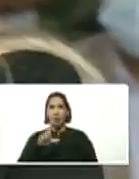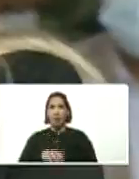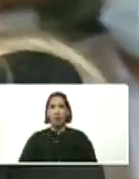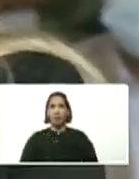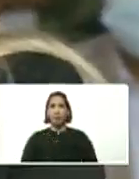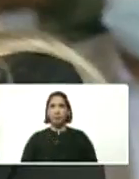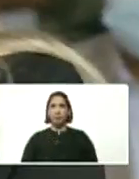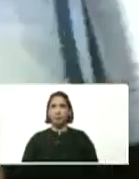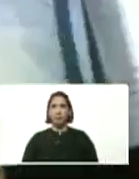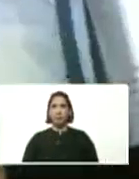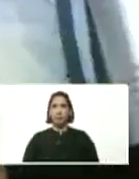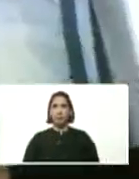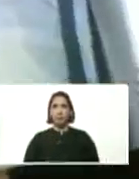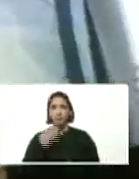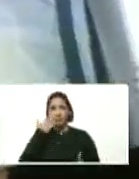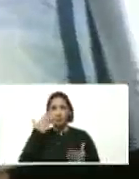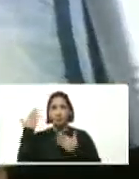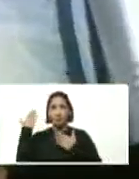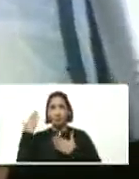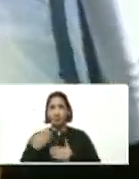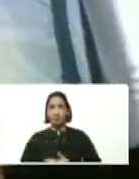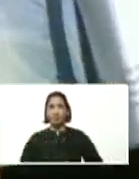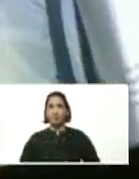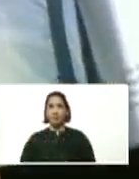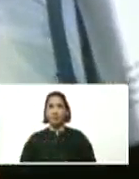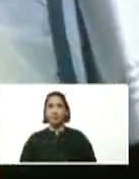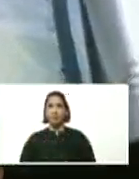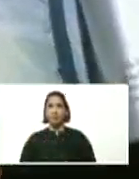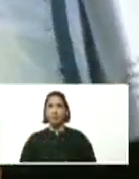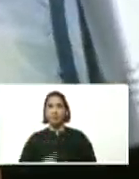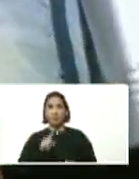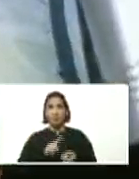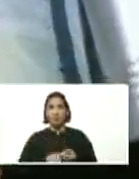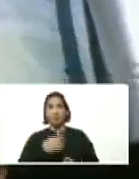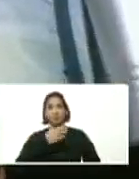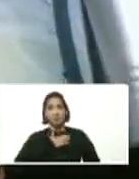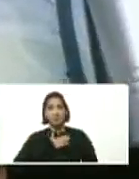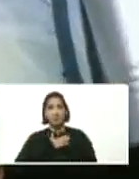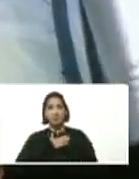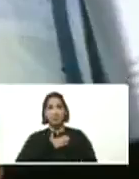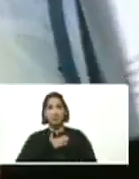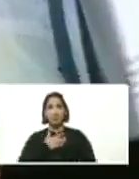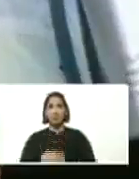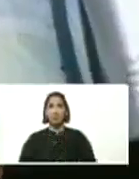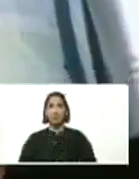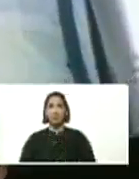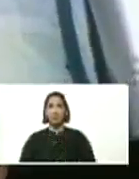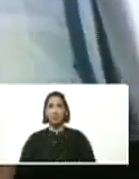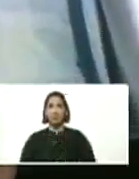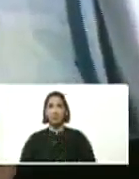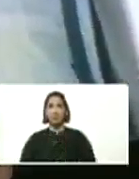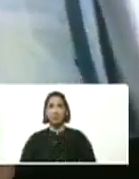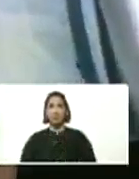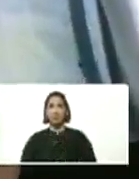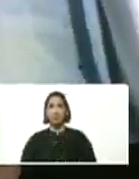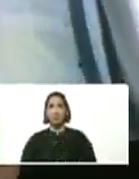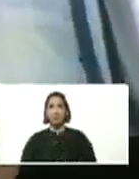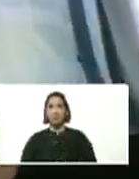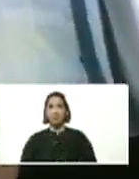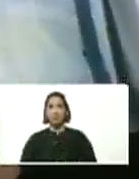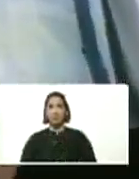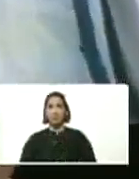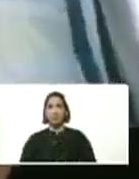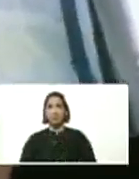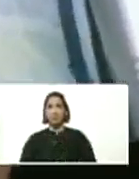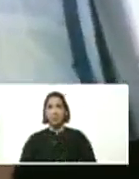Daniel. Daniel, mira. Mira, Cilita, es una actriz de cine, donde vaya. Sí. Donde vaya, Silita es una